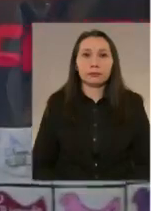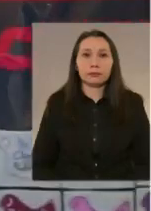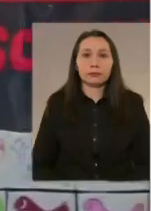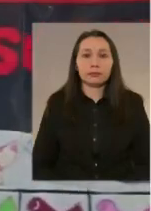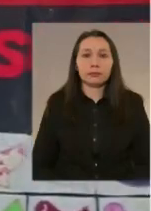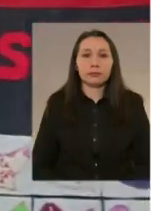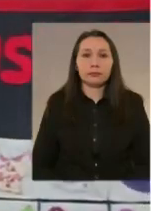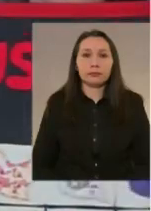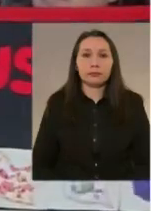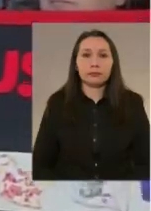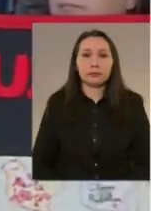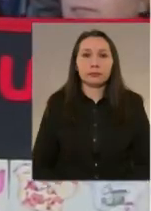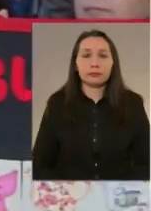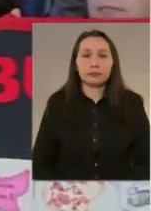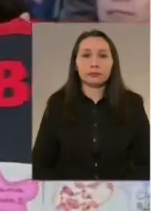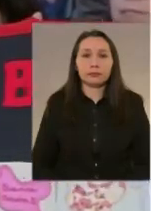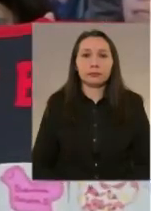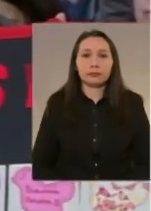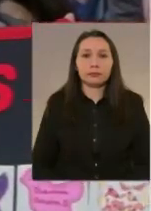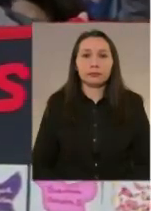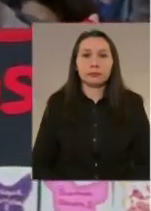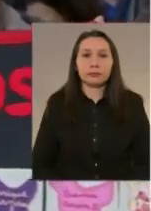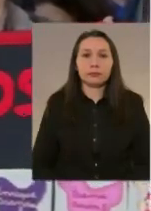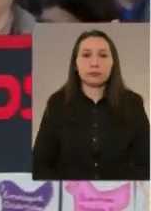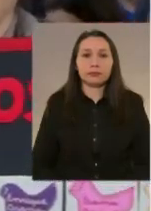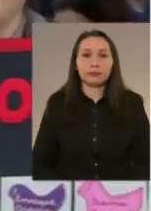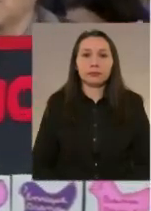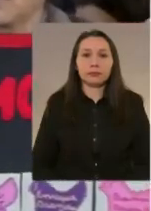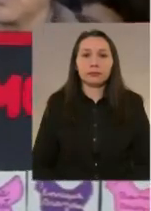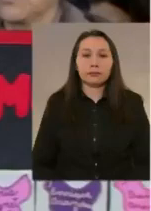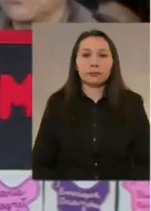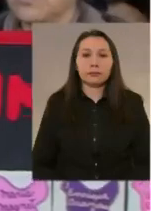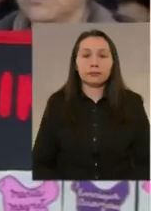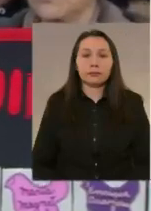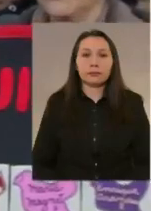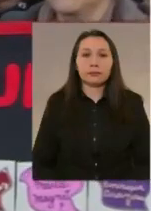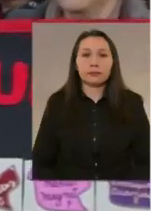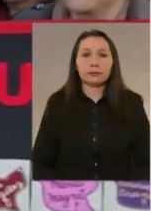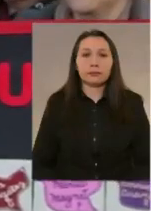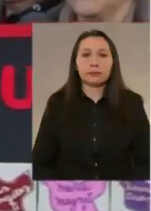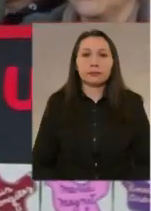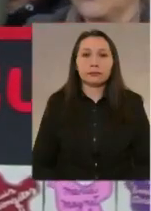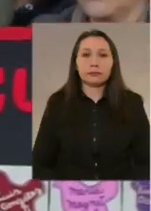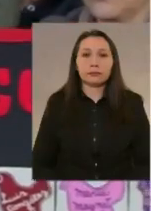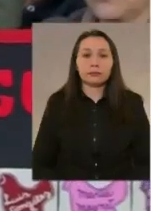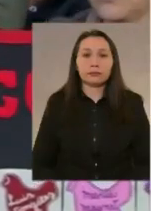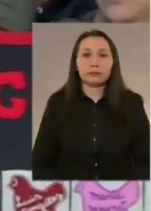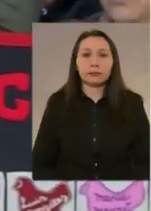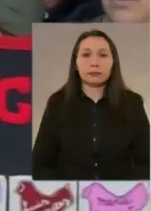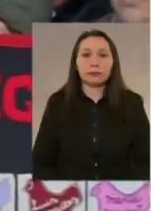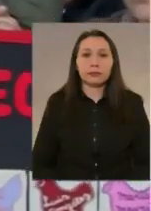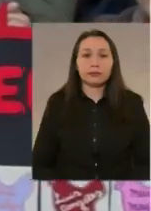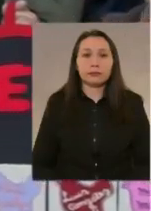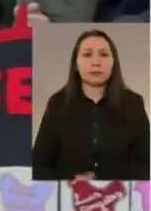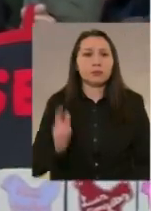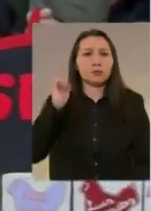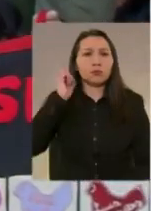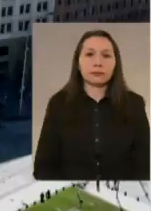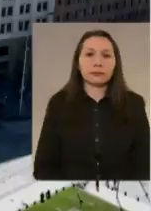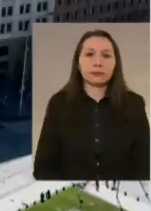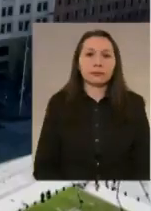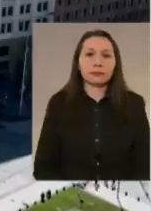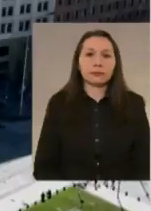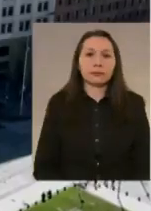fue brutal respecto de la represión, la tortura, la muerte, la desaparición, cosas que no podemos olvidar.